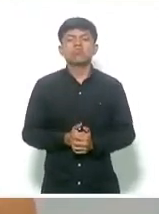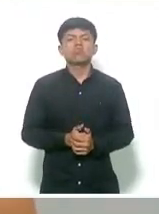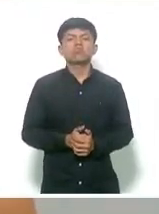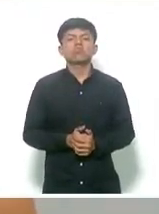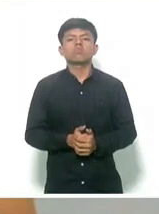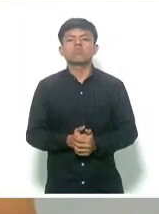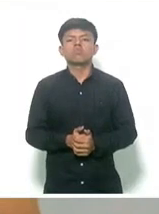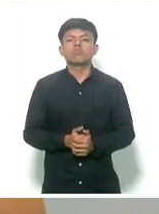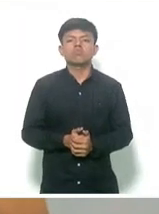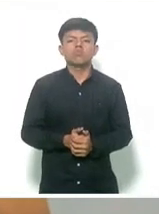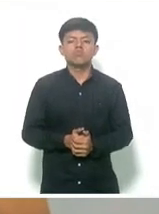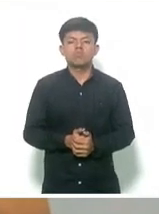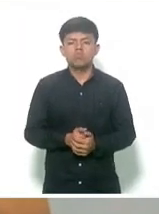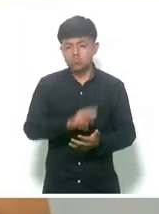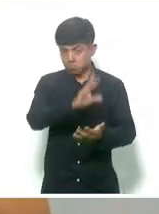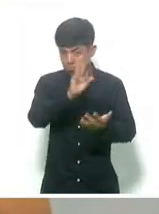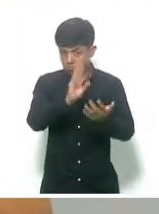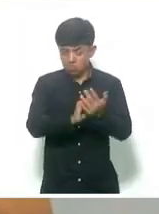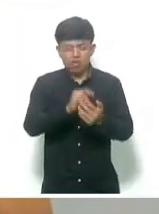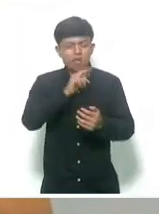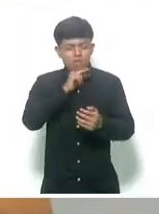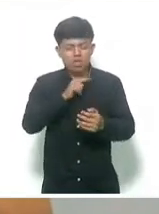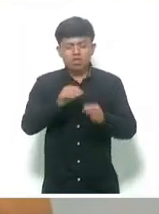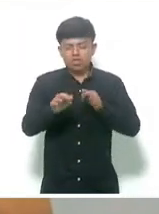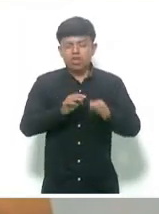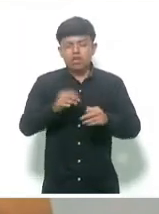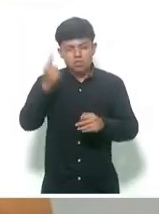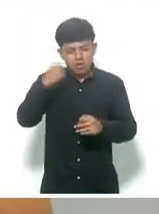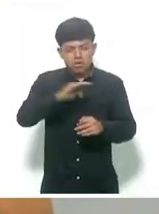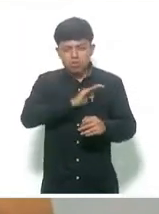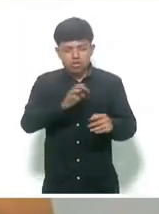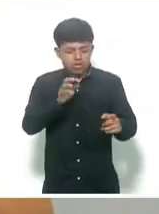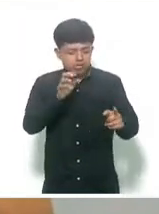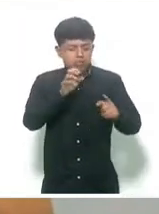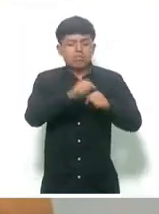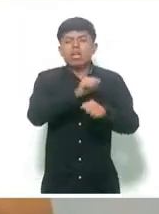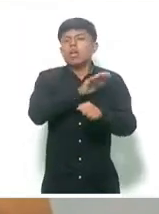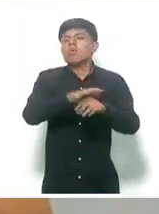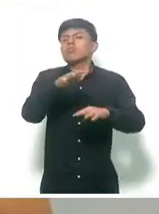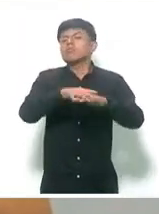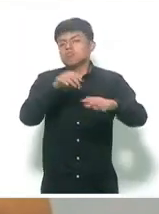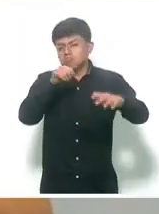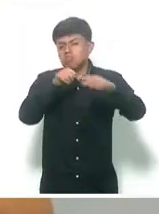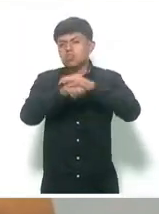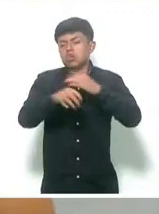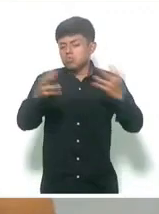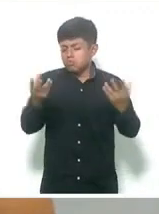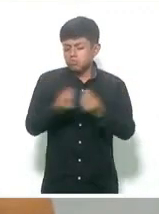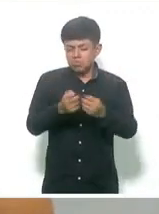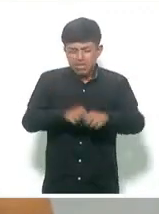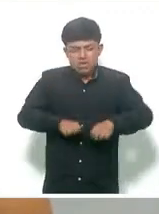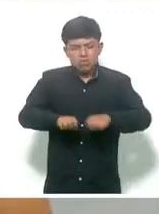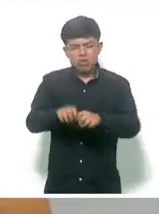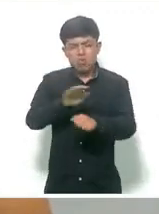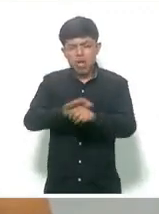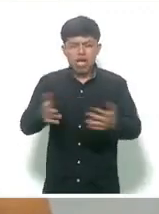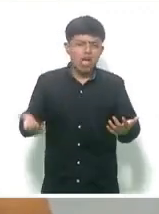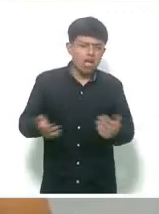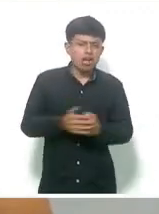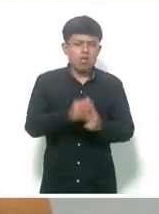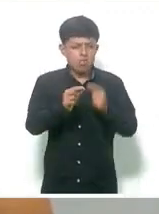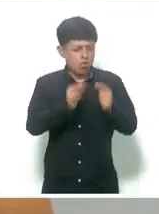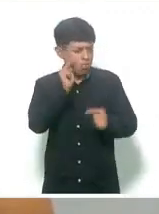la en la en la en la forma más expedita para que podamos determinar dónde cómo están integrados Cómo se están moviendo Cuál es su movilidad